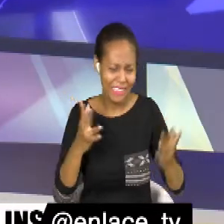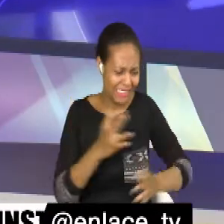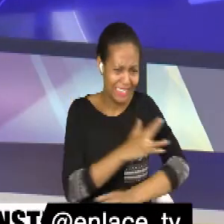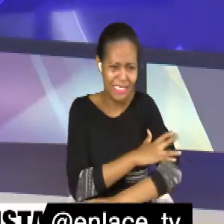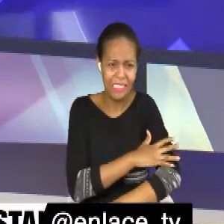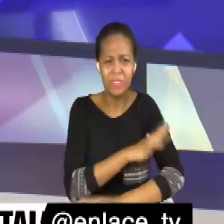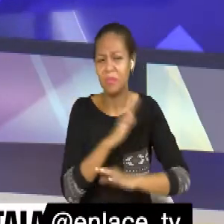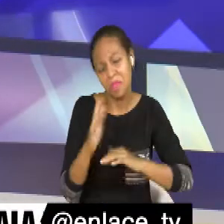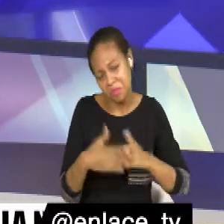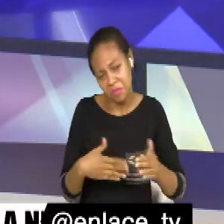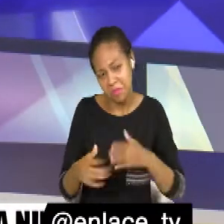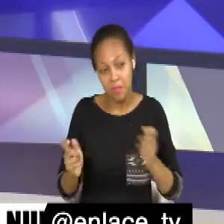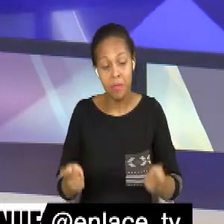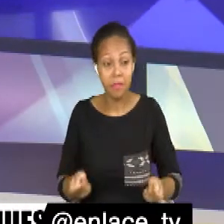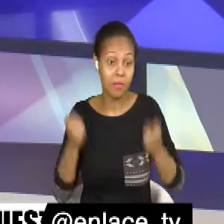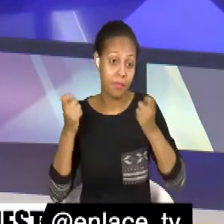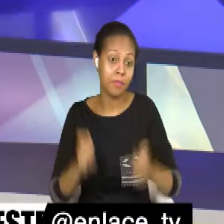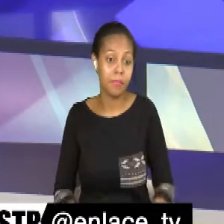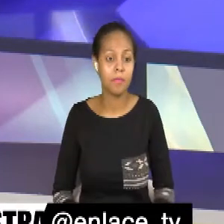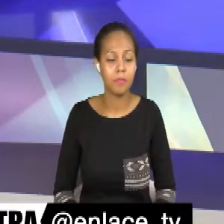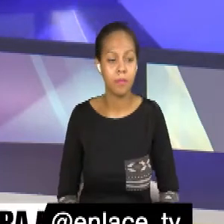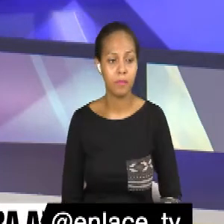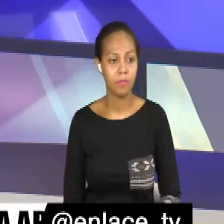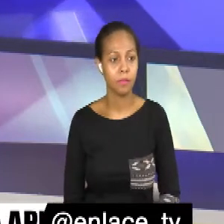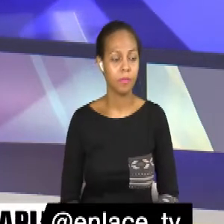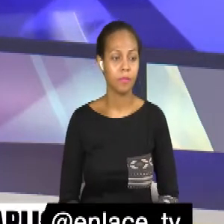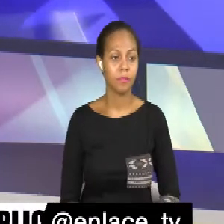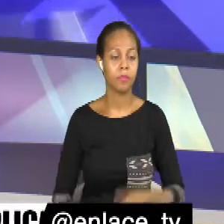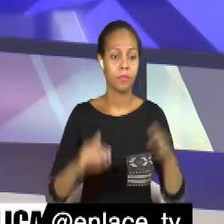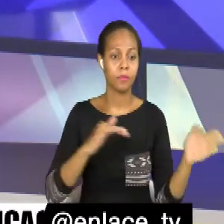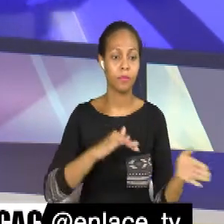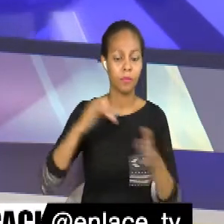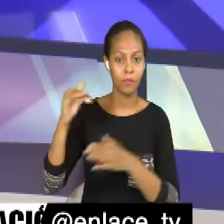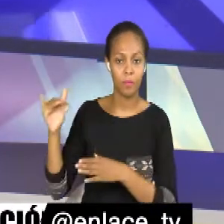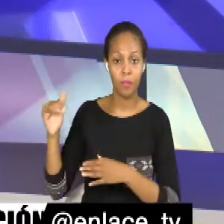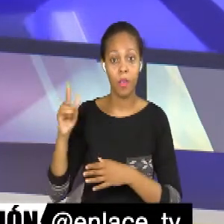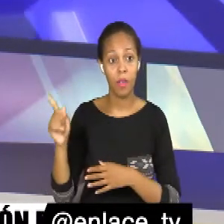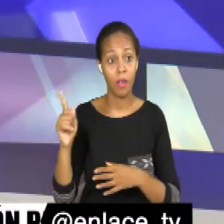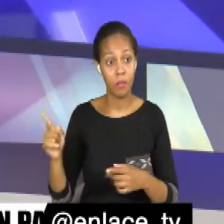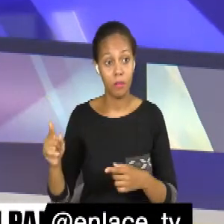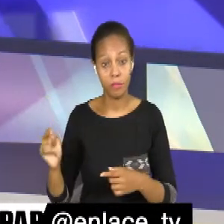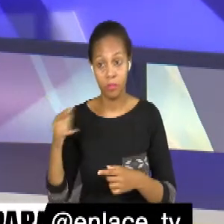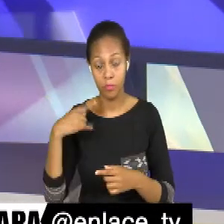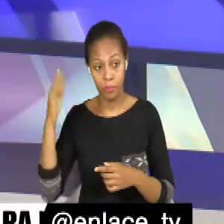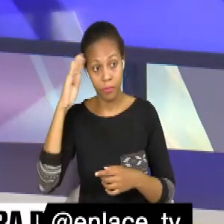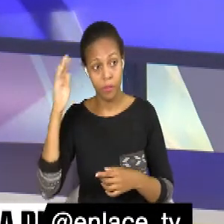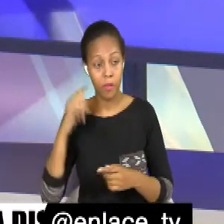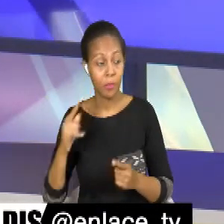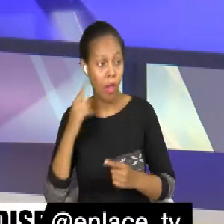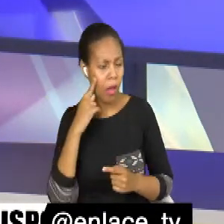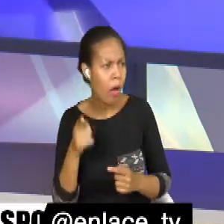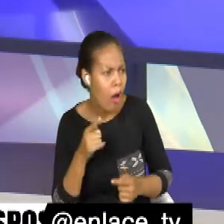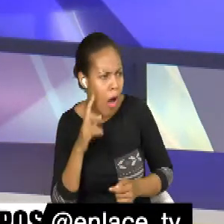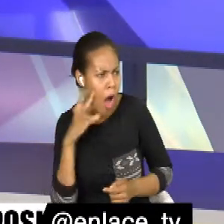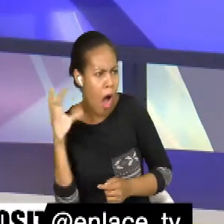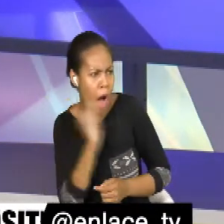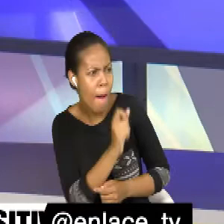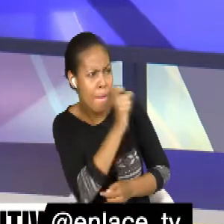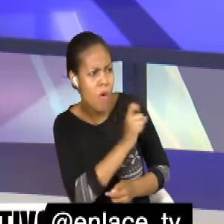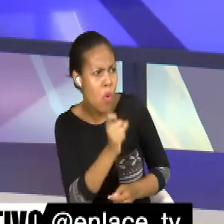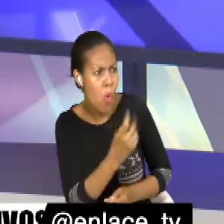otra información, fueron detenidos por tropas del ejército 4 sujetos que al parecer estarían robando infraestructura petrolera en la población de